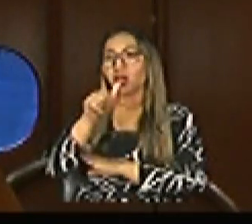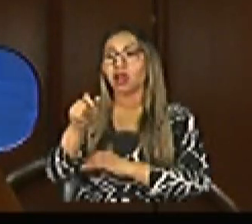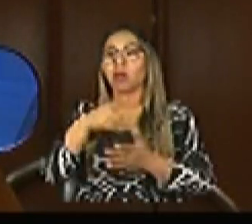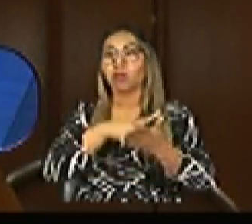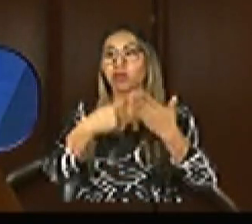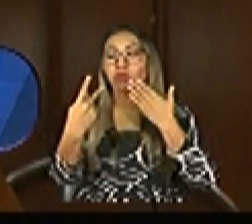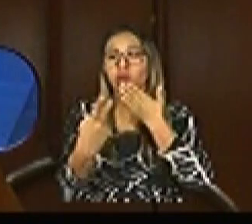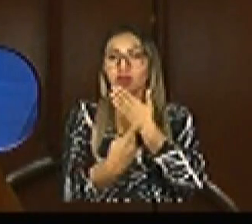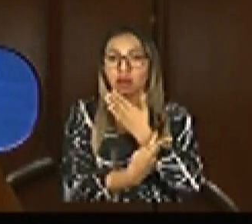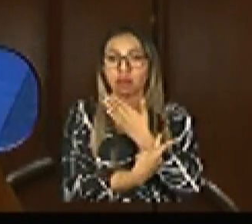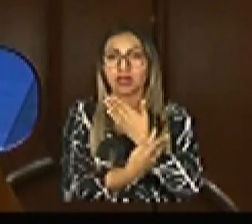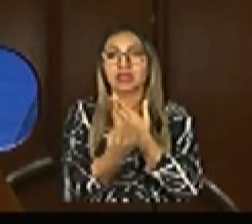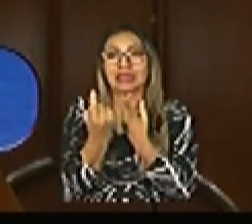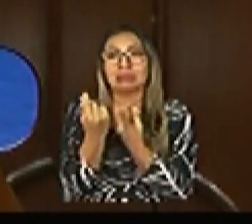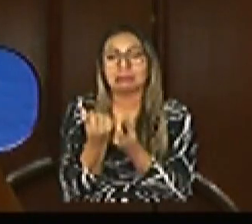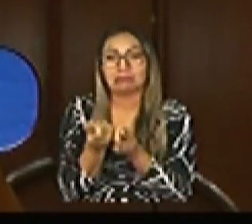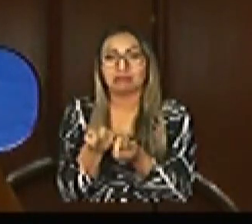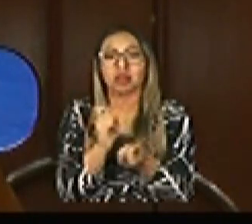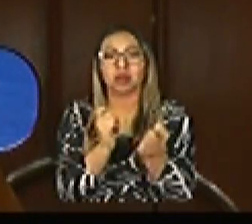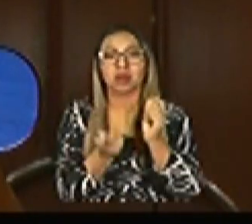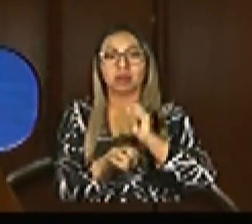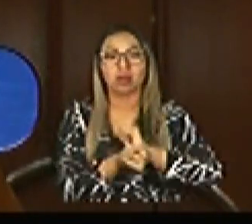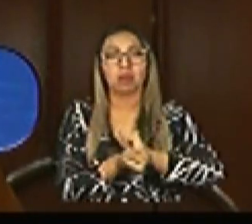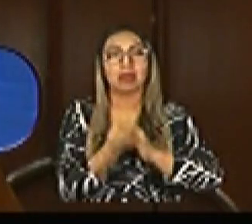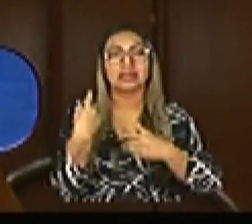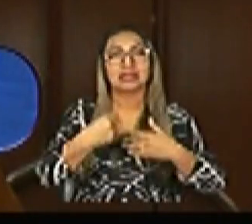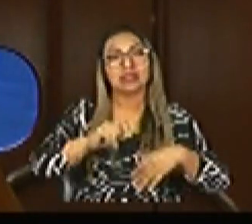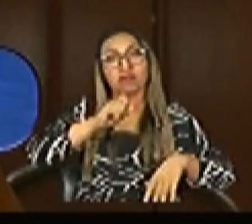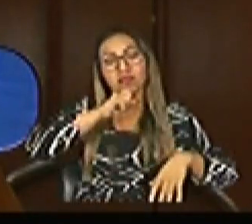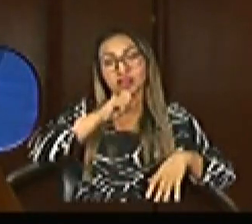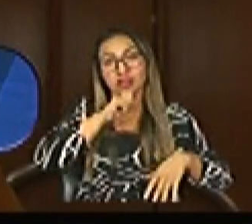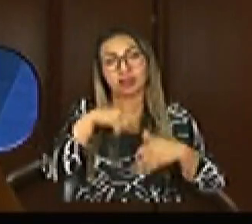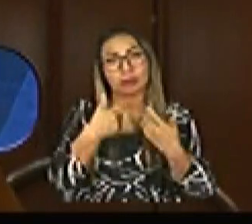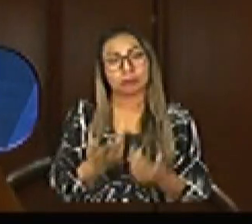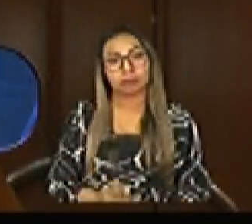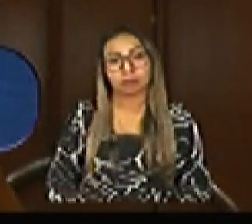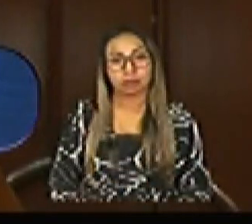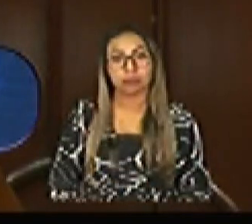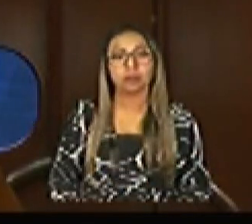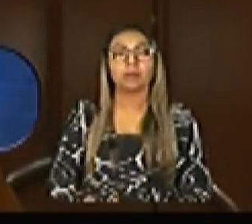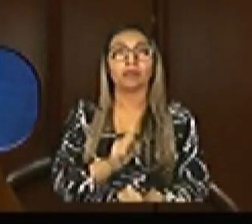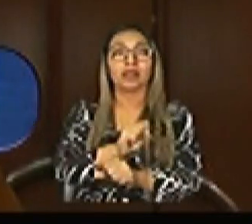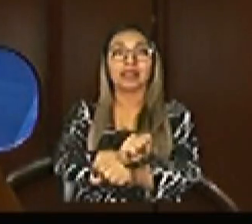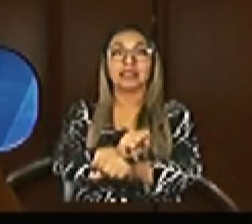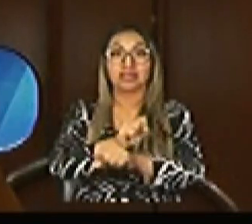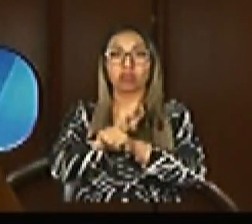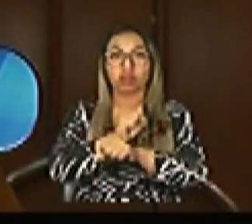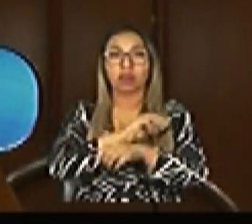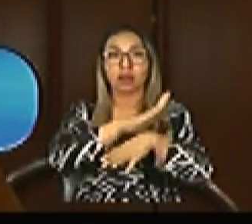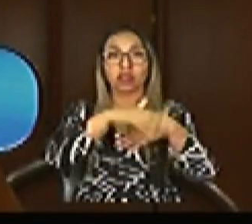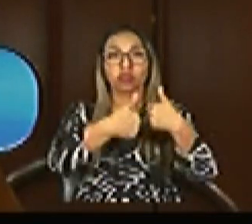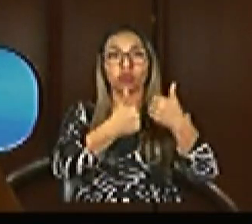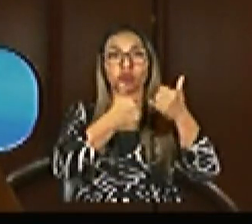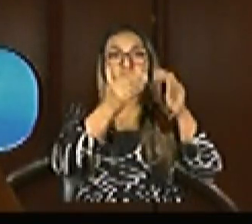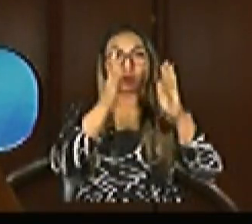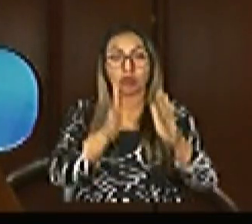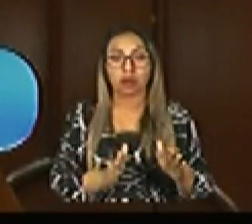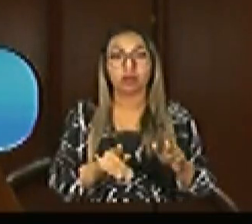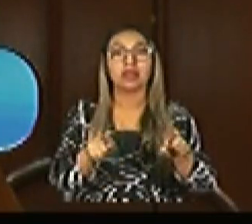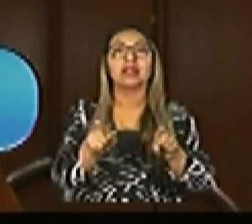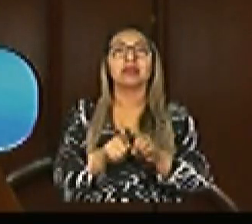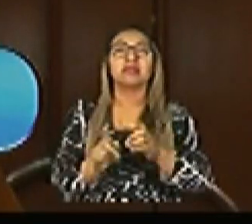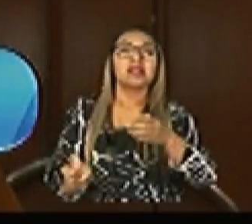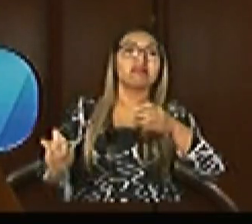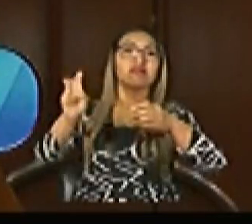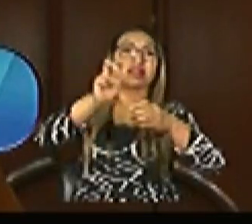de transferencias monetarias enfocados en los grupos más vulnerables, seguridad para los ciudadanos, transporte